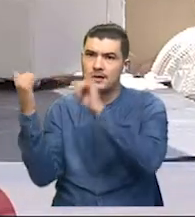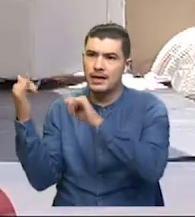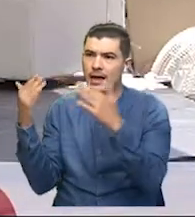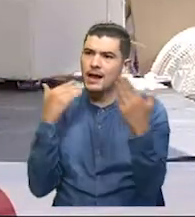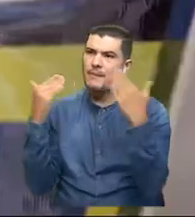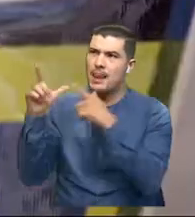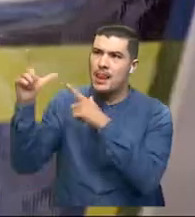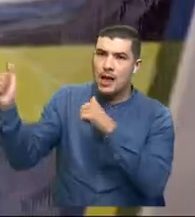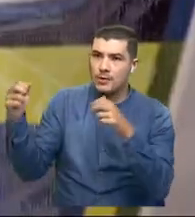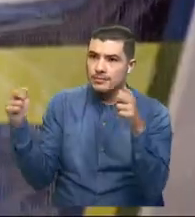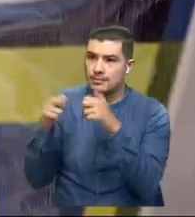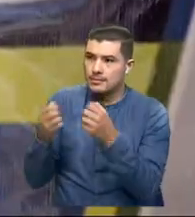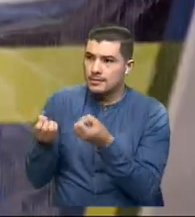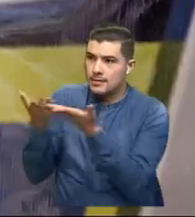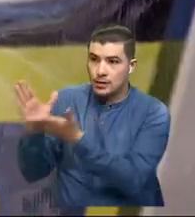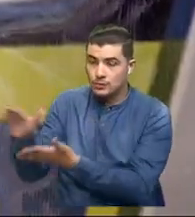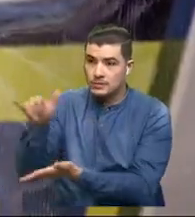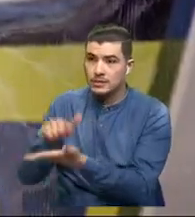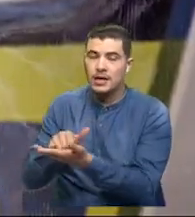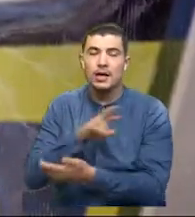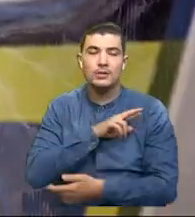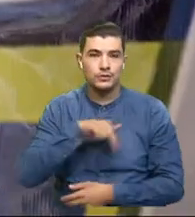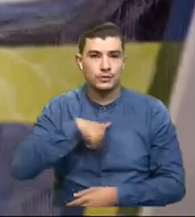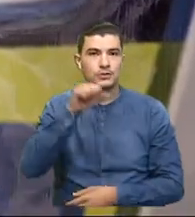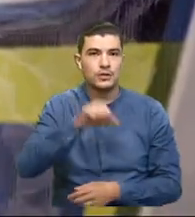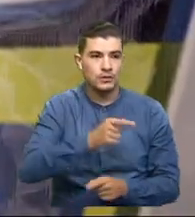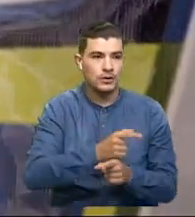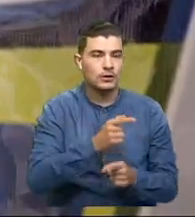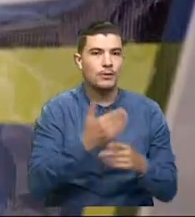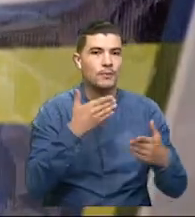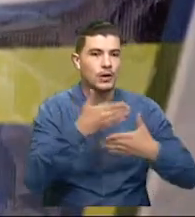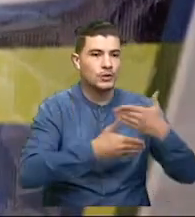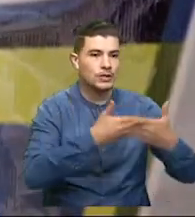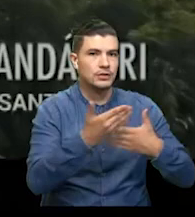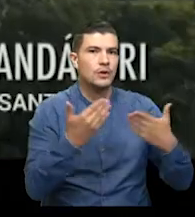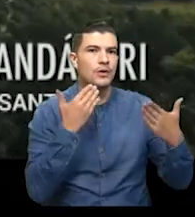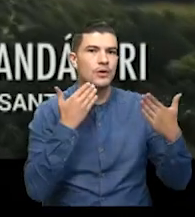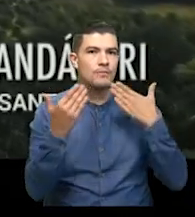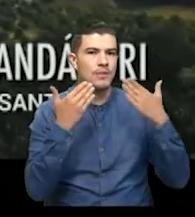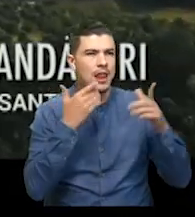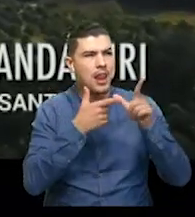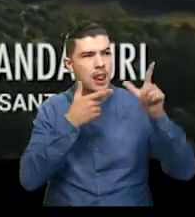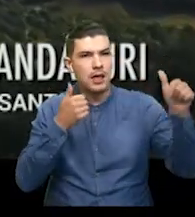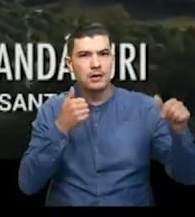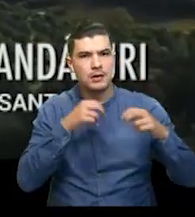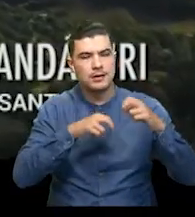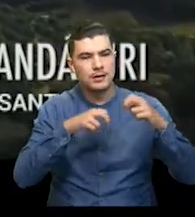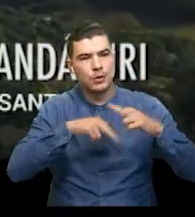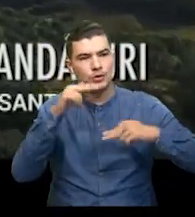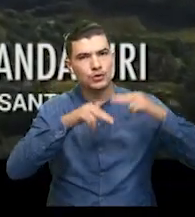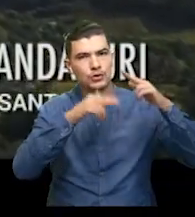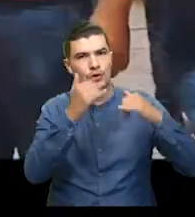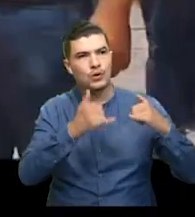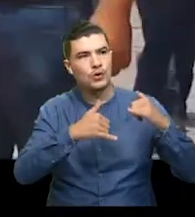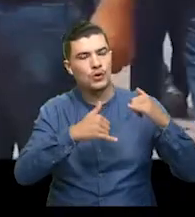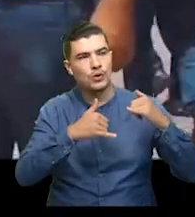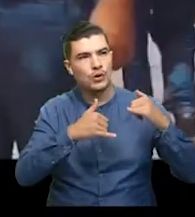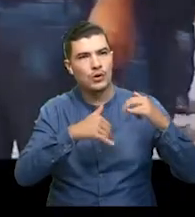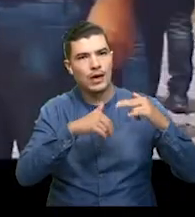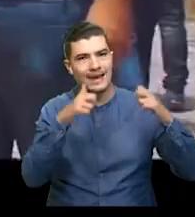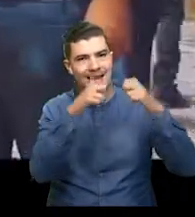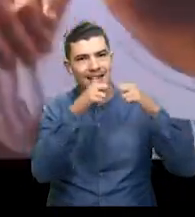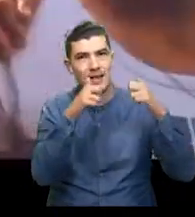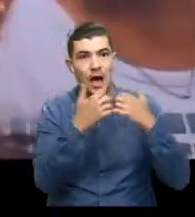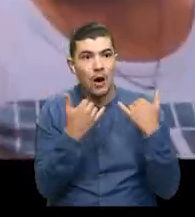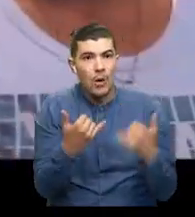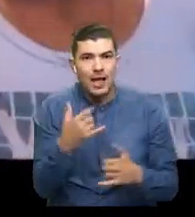nosotros estamos adelantando un proceso de electrificación rural. En el gobierno departamental no concebimos que hoy en pleno siglo XXI